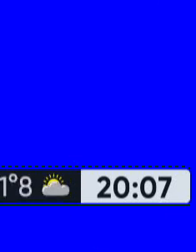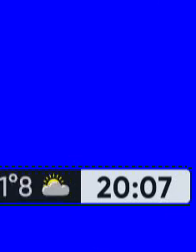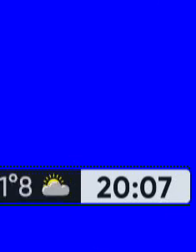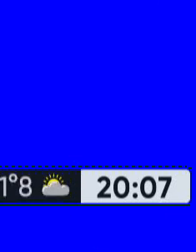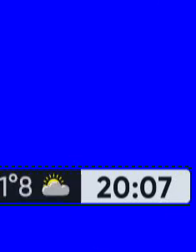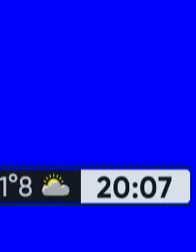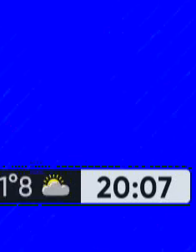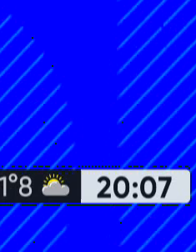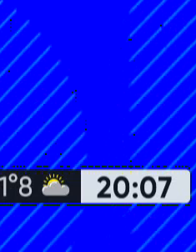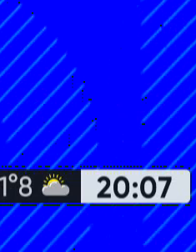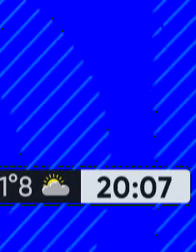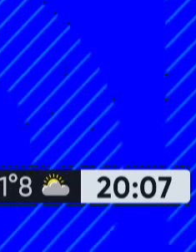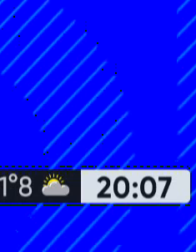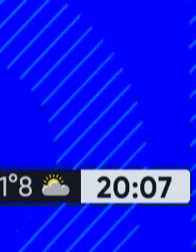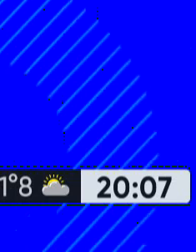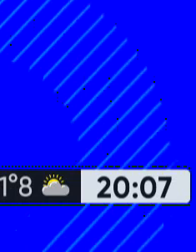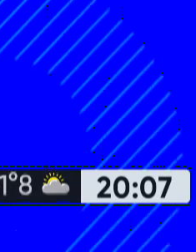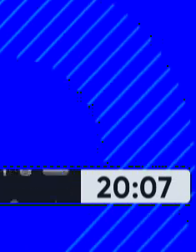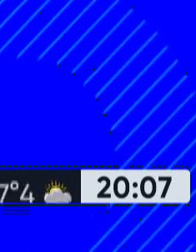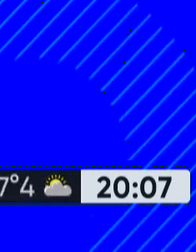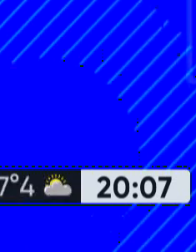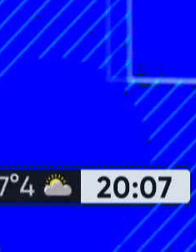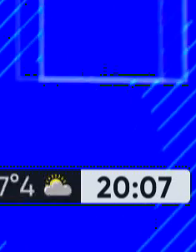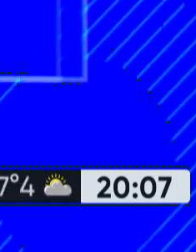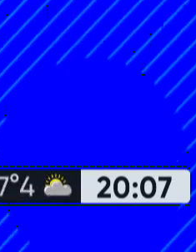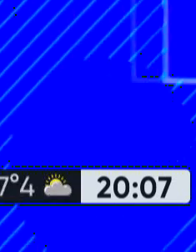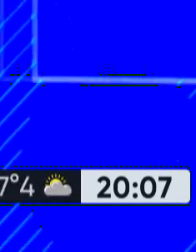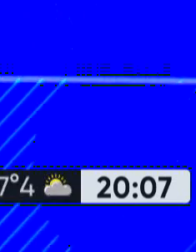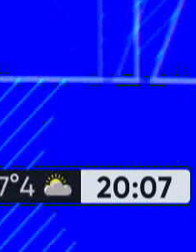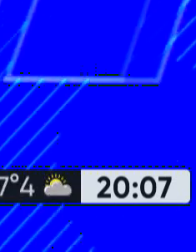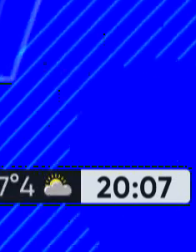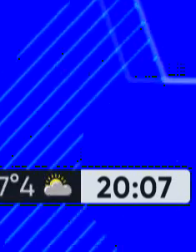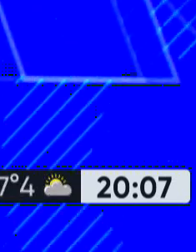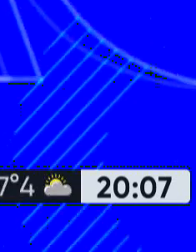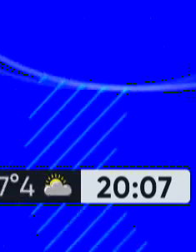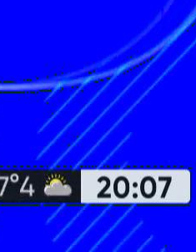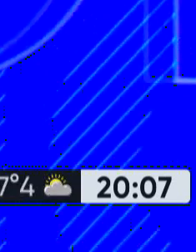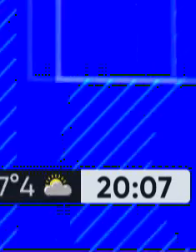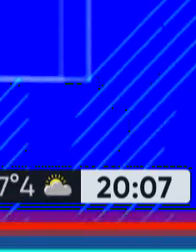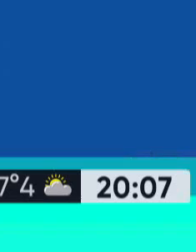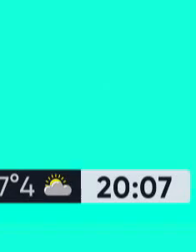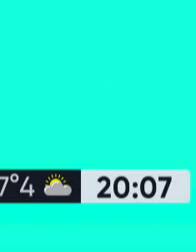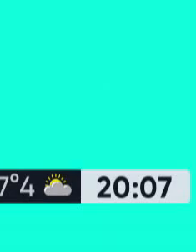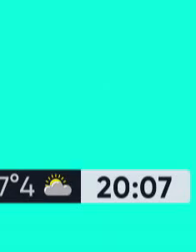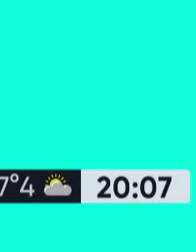la Democracia. Ese es el lema de este año, a 40 años de la democracia en Argentina. Seguimos en la televisión pública.